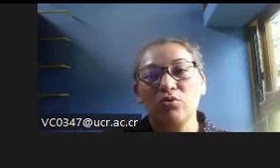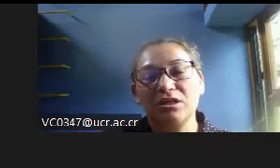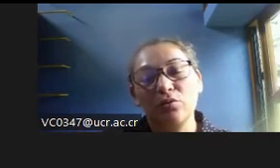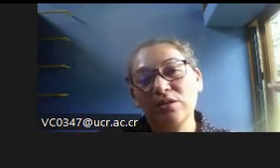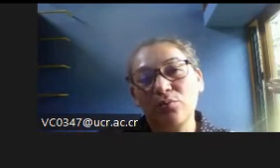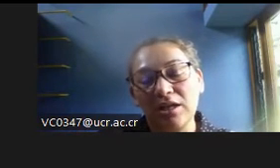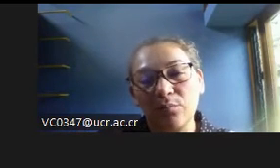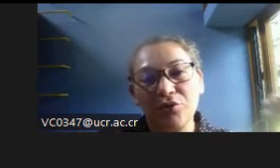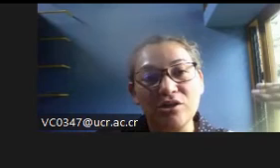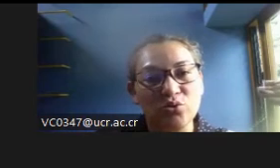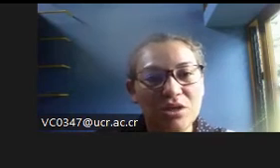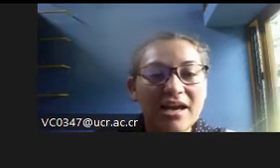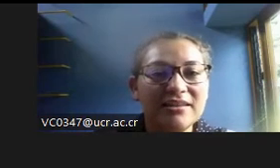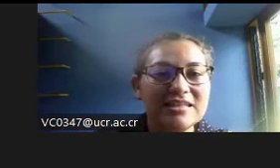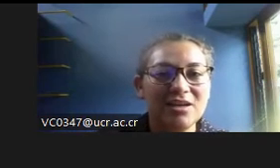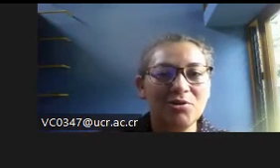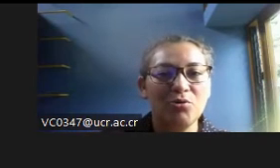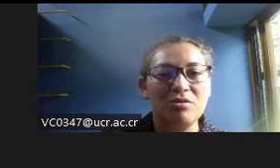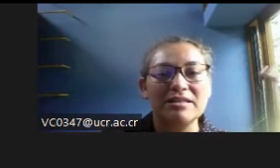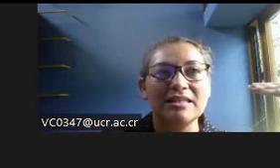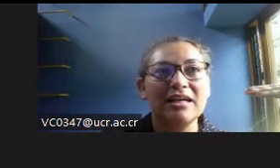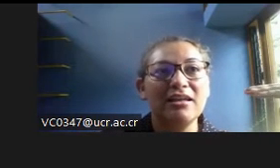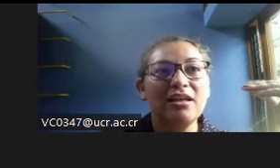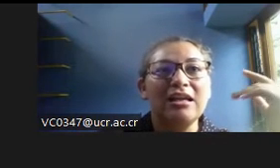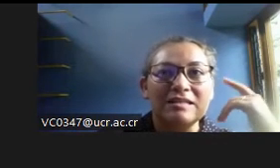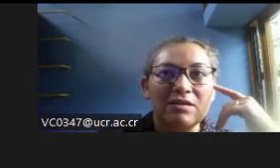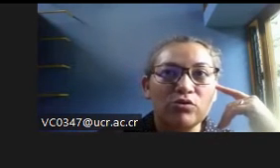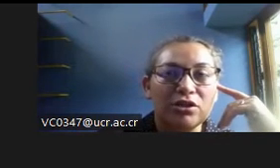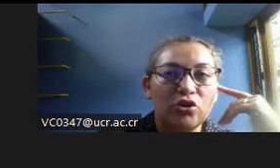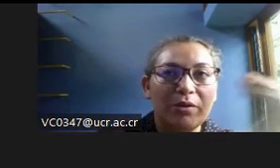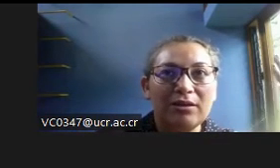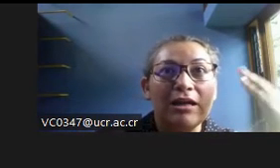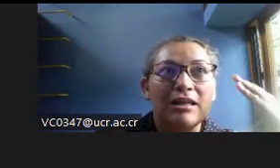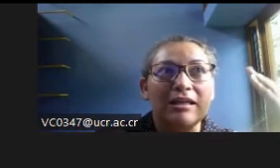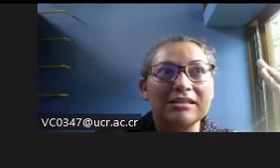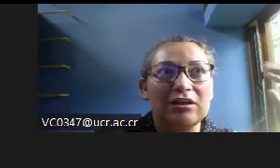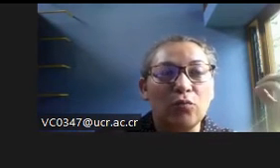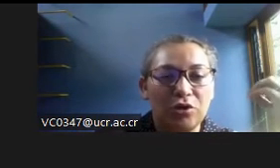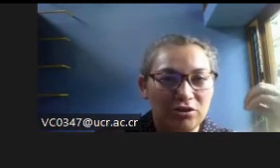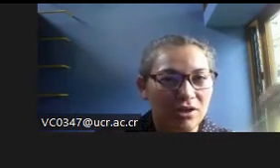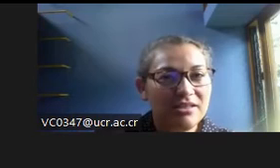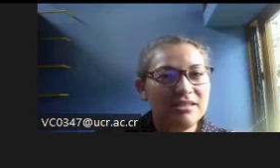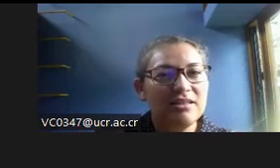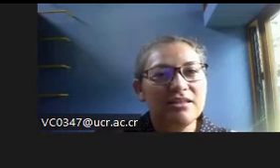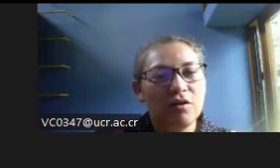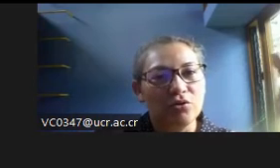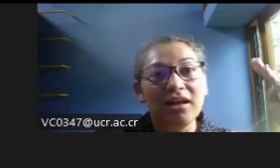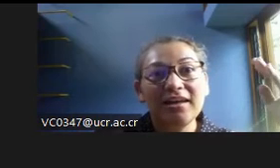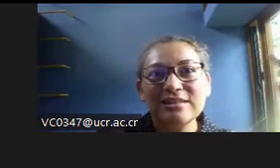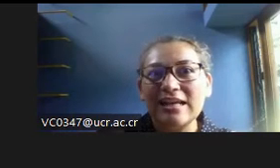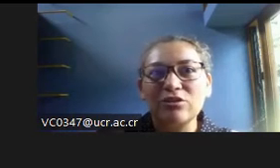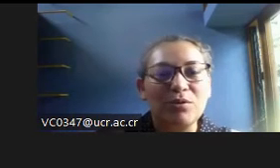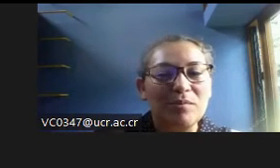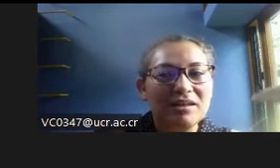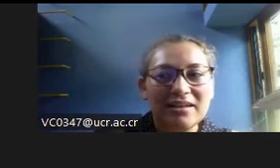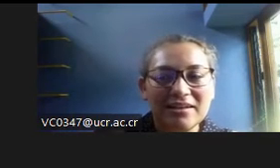¿verdad? Si va a usar tomas, por ejemplo, de estudiantes llegando a la universidad, si va a usar tomas de como de añoranza, es decir,